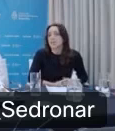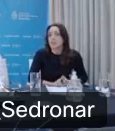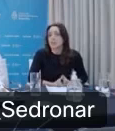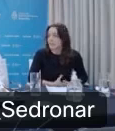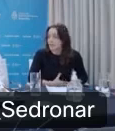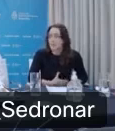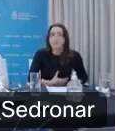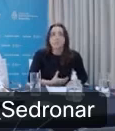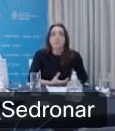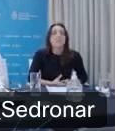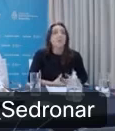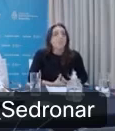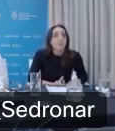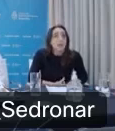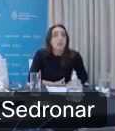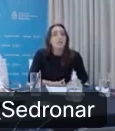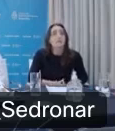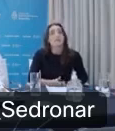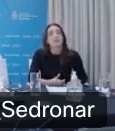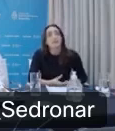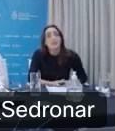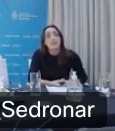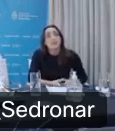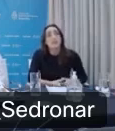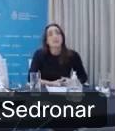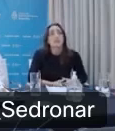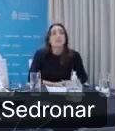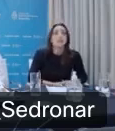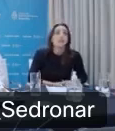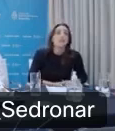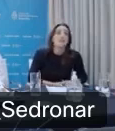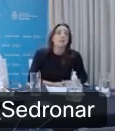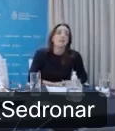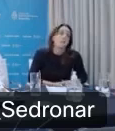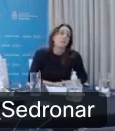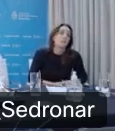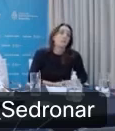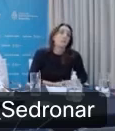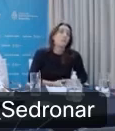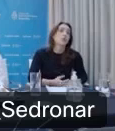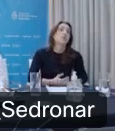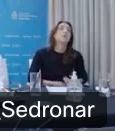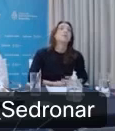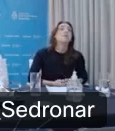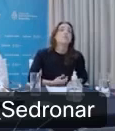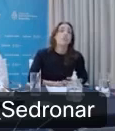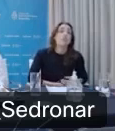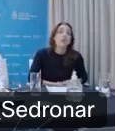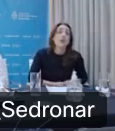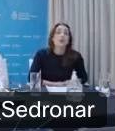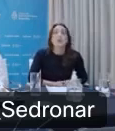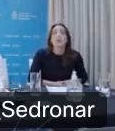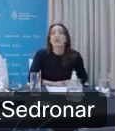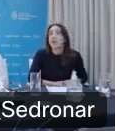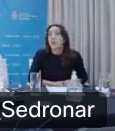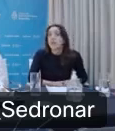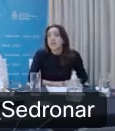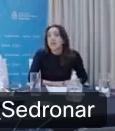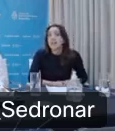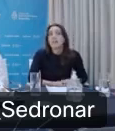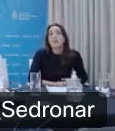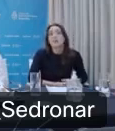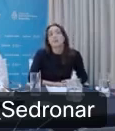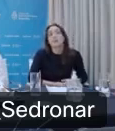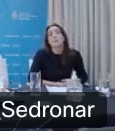accediendo a trabajos mejores pagos, más atractivos, ¿no? Y si estás en un sector menos acomodado, lo más probable